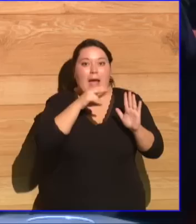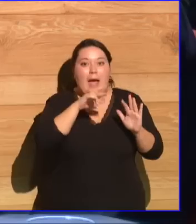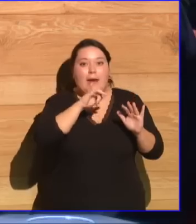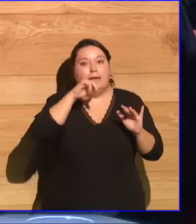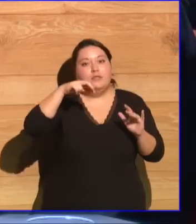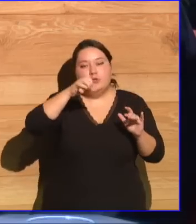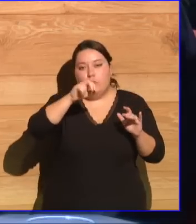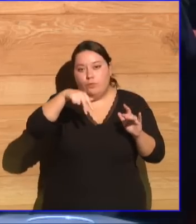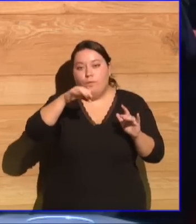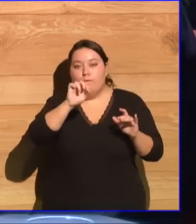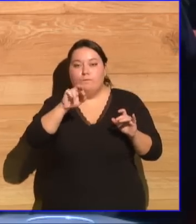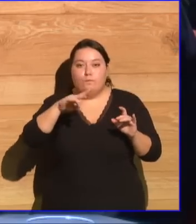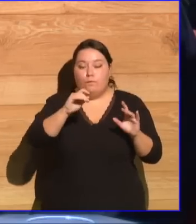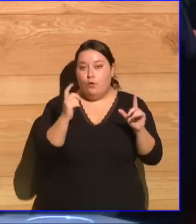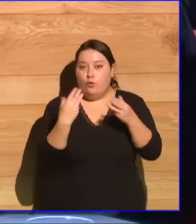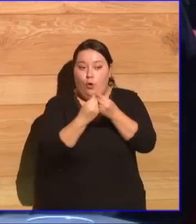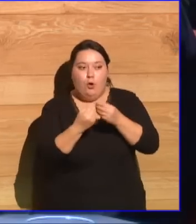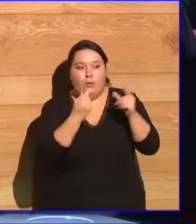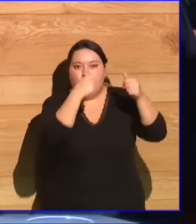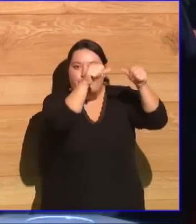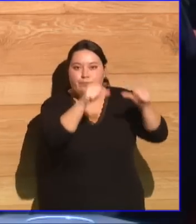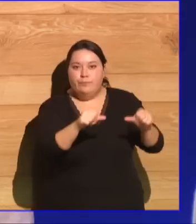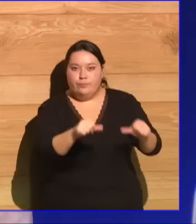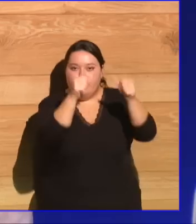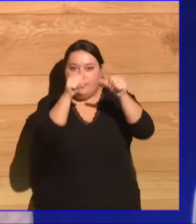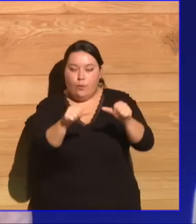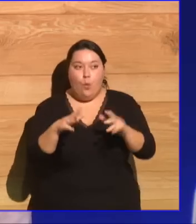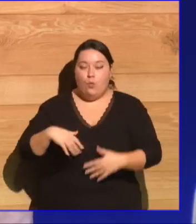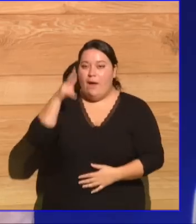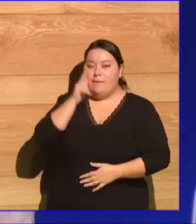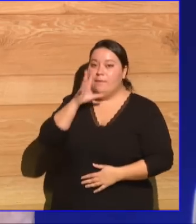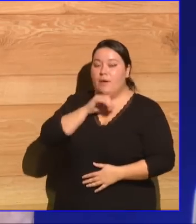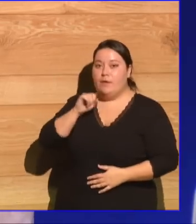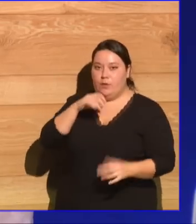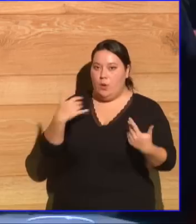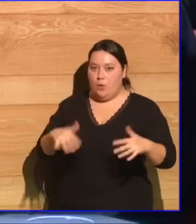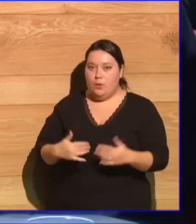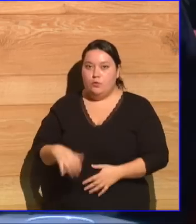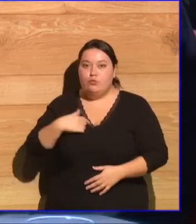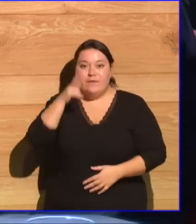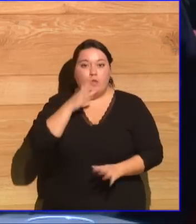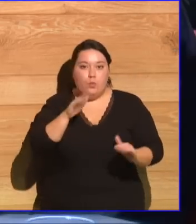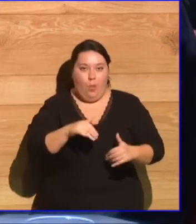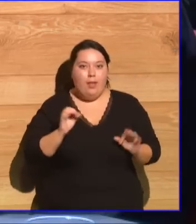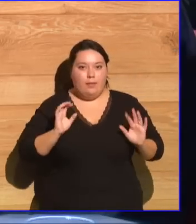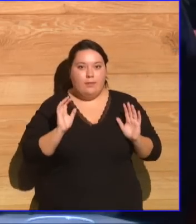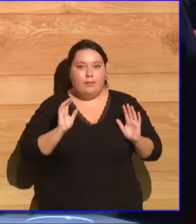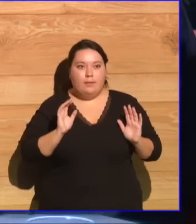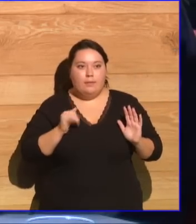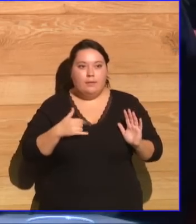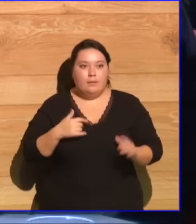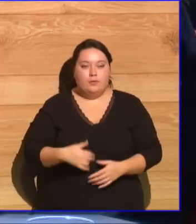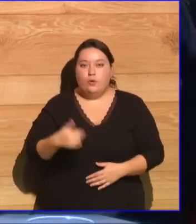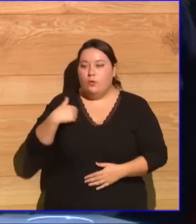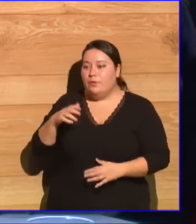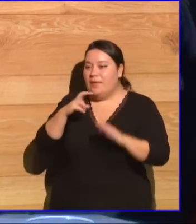Ford y es posible que alguna... ¿La de Tim Burton es? Sí. De verdad que maravilla de habitación, Juan. Yo no tenía habitación. Vivías